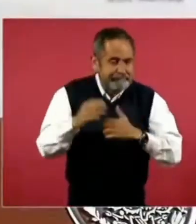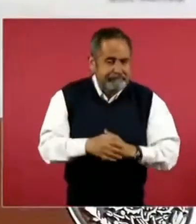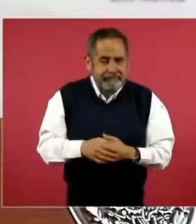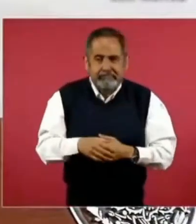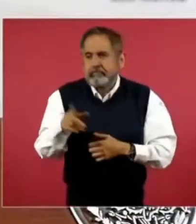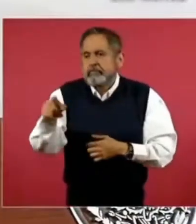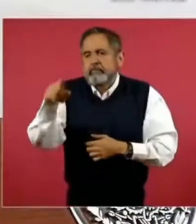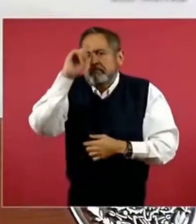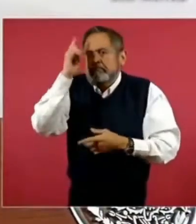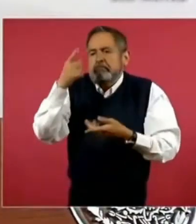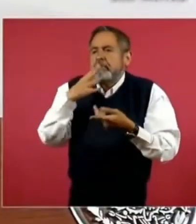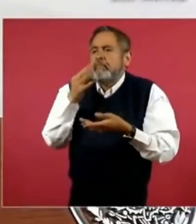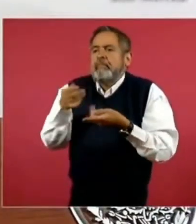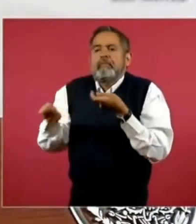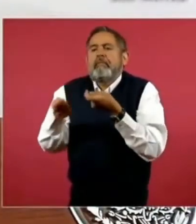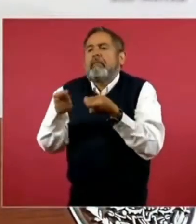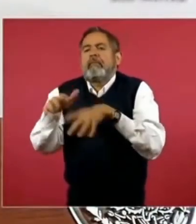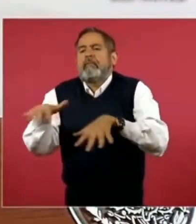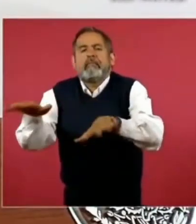manipulable,